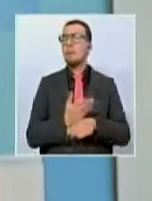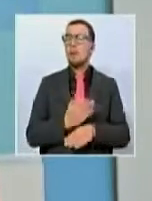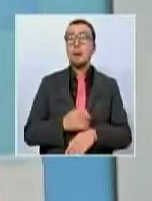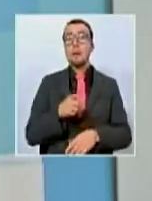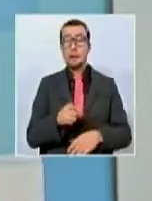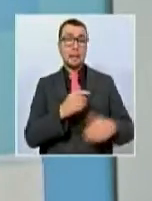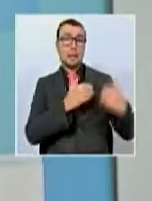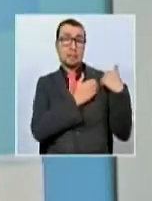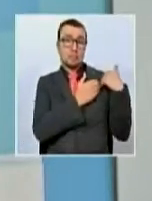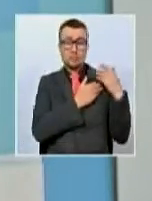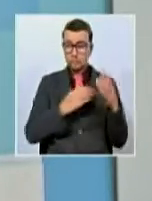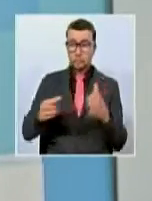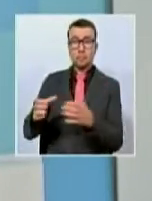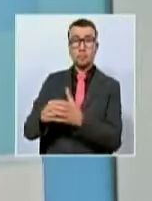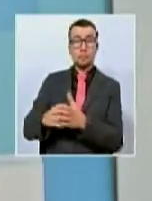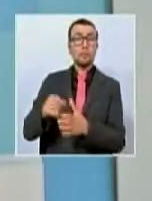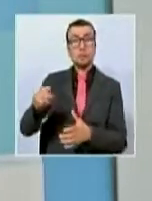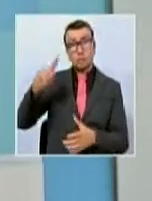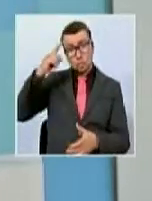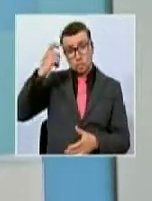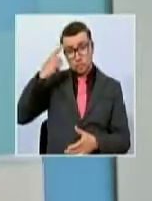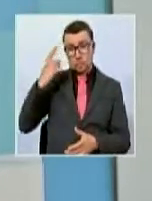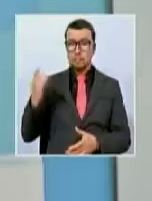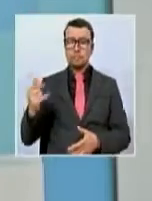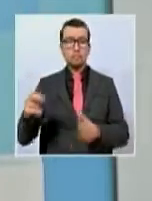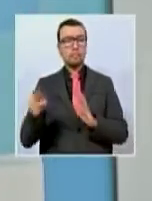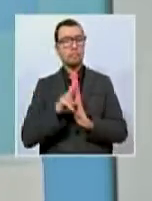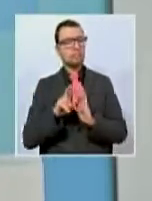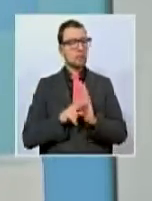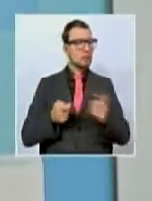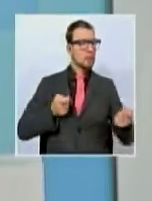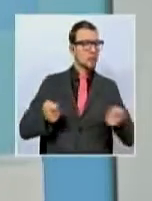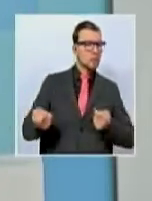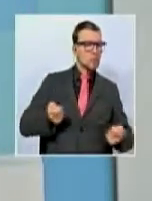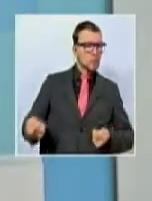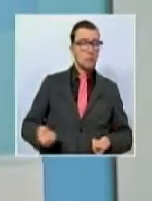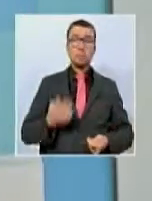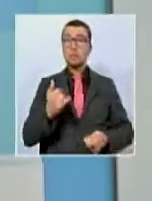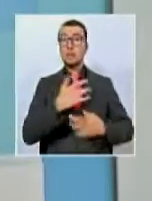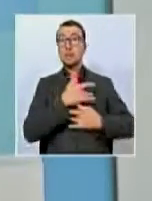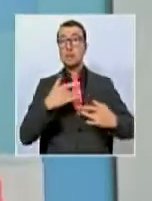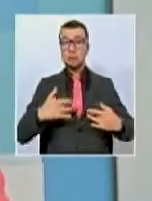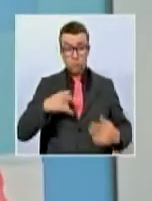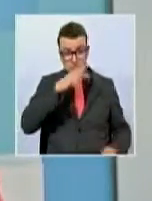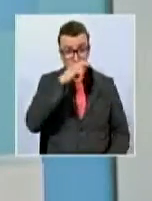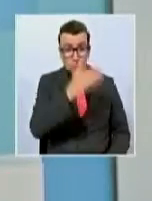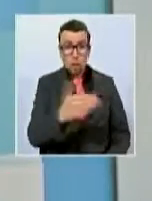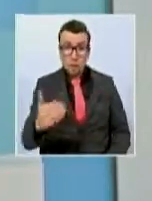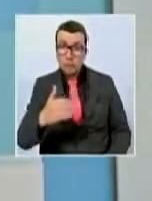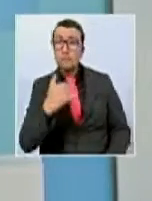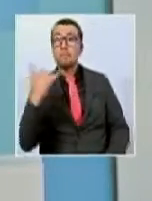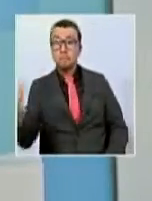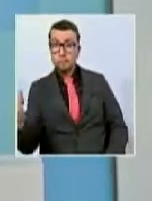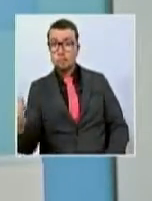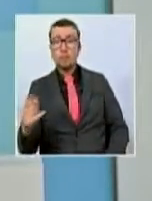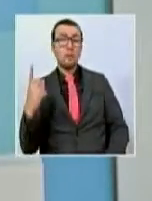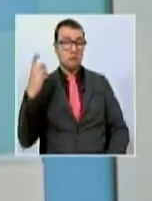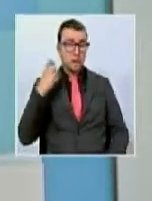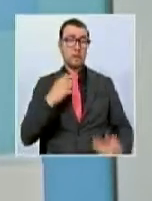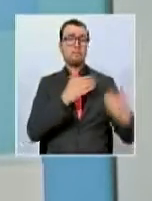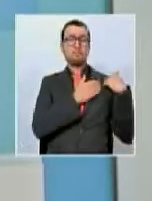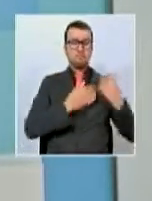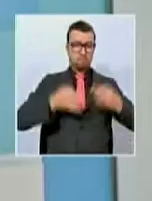responsabilidad de la autoridad de gobierno en reglamentar un poco más y cuidar un poco más la salud de nuestros pequeños en este tipo de ejemplos que nos